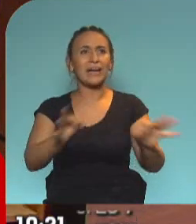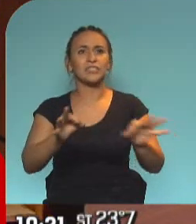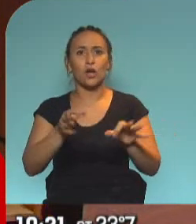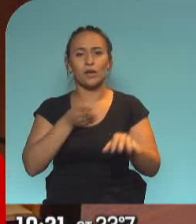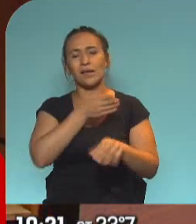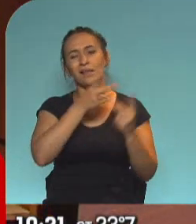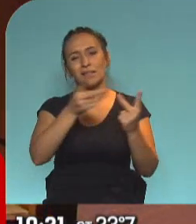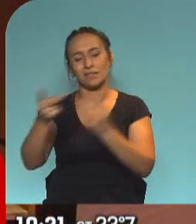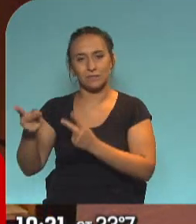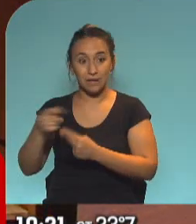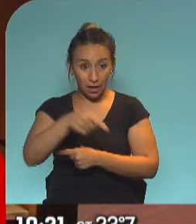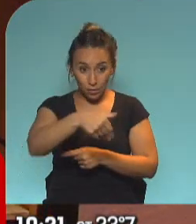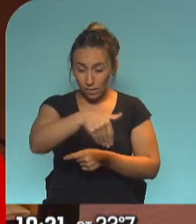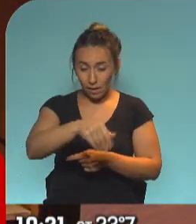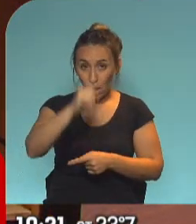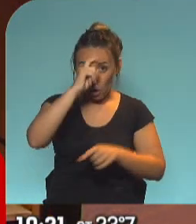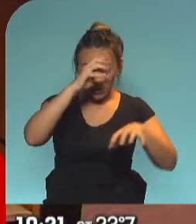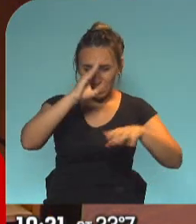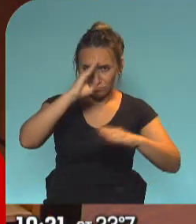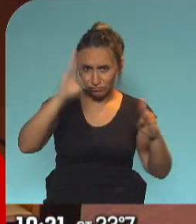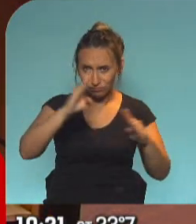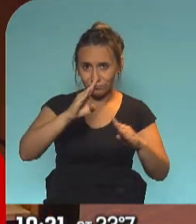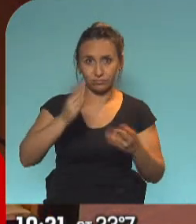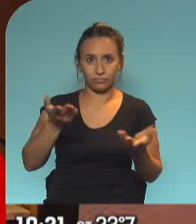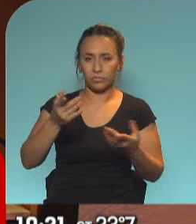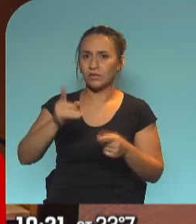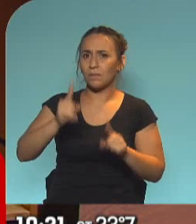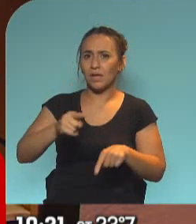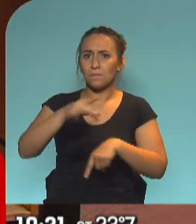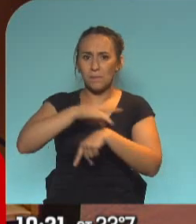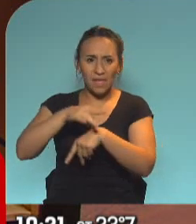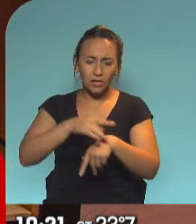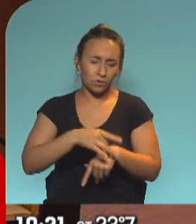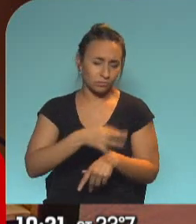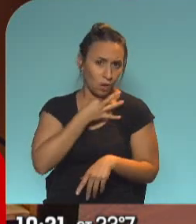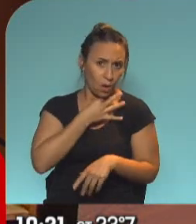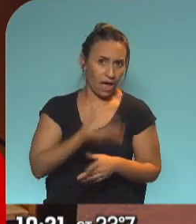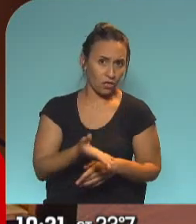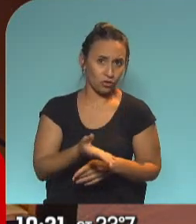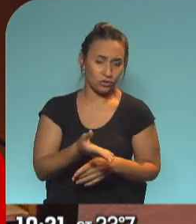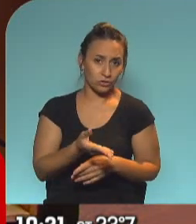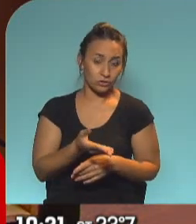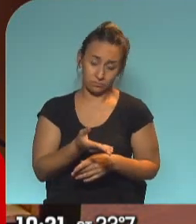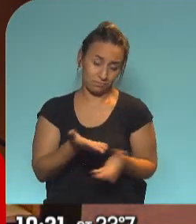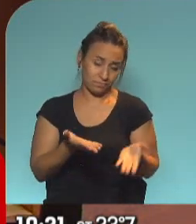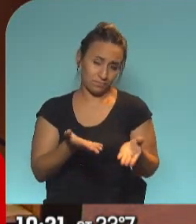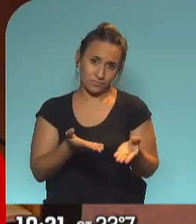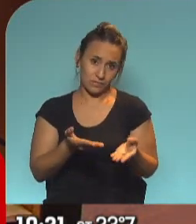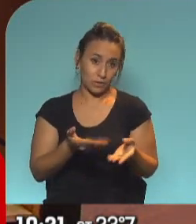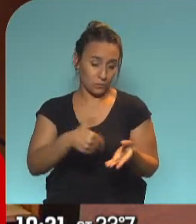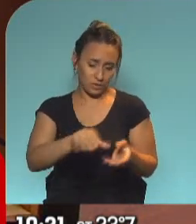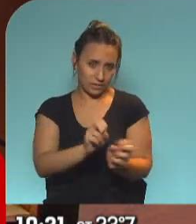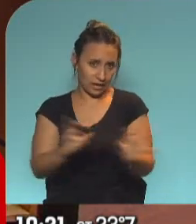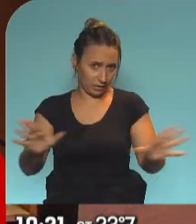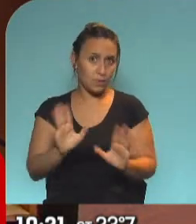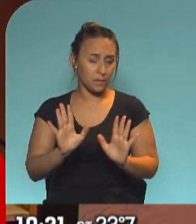colapsado sus unidades de cuidados intensivos, van a haber colapsado el personal médico y esto va a ser tremendo, le